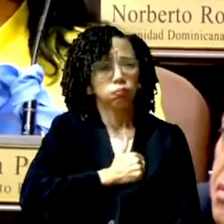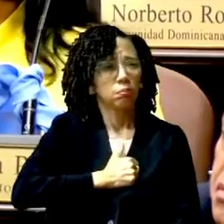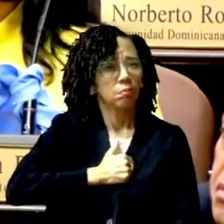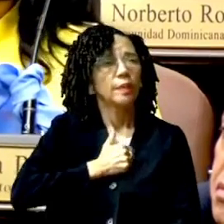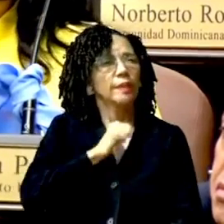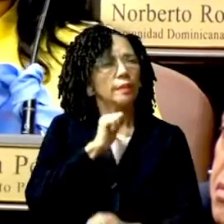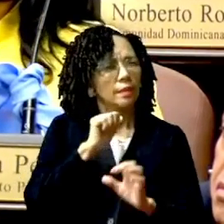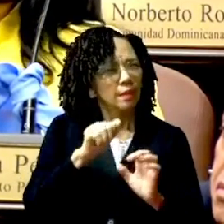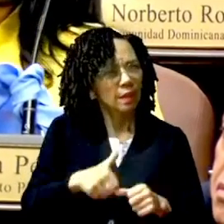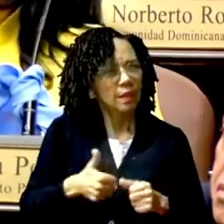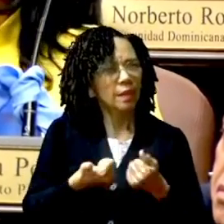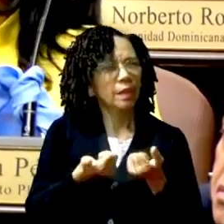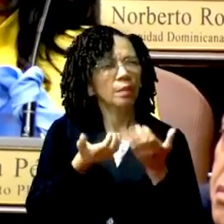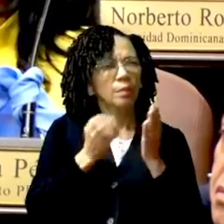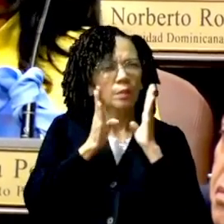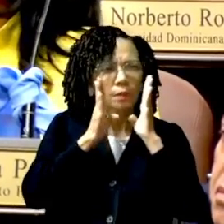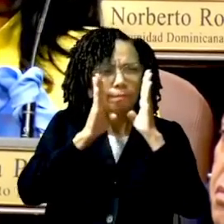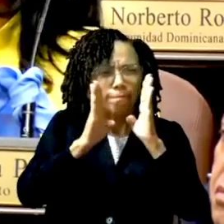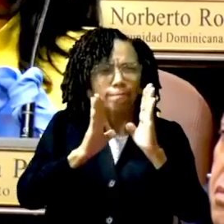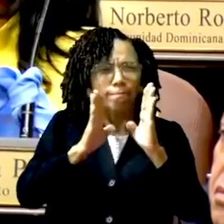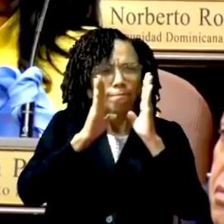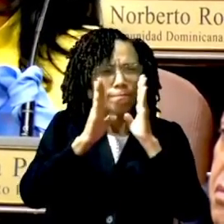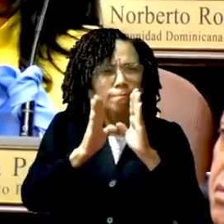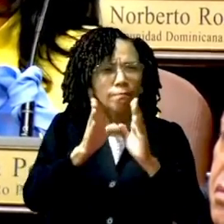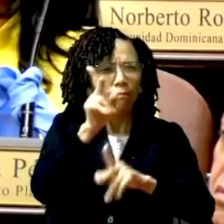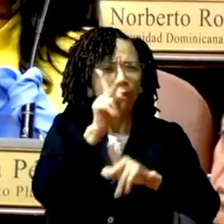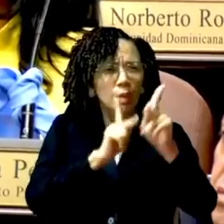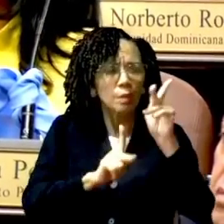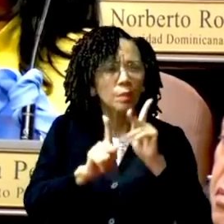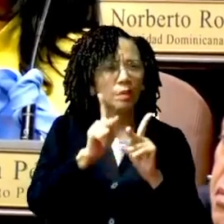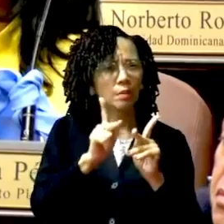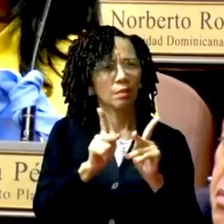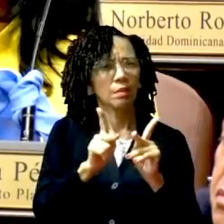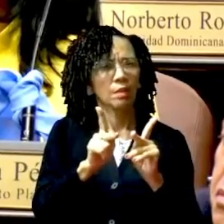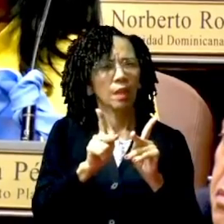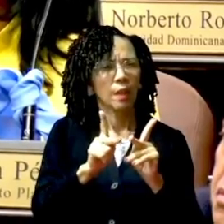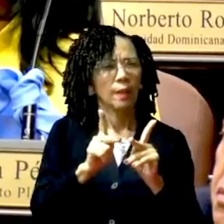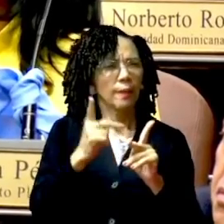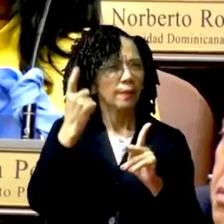aún más y concientizar a los